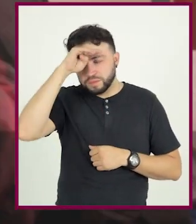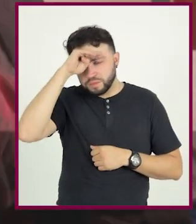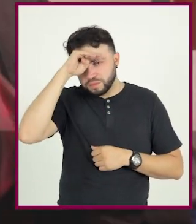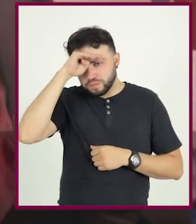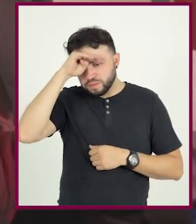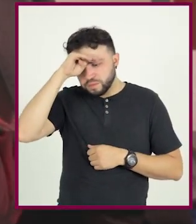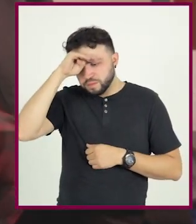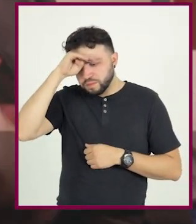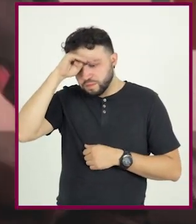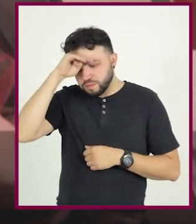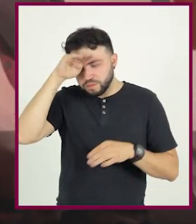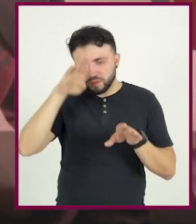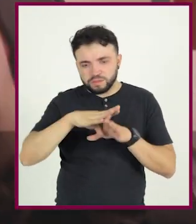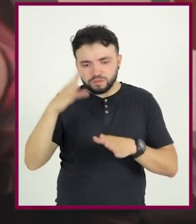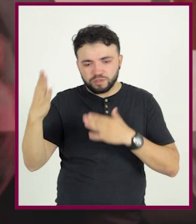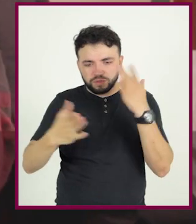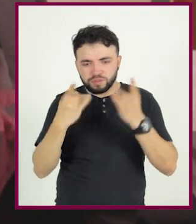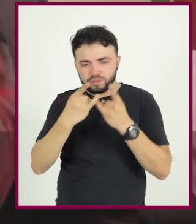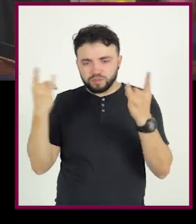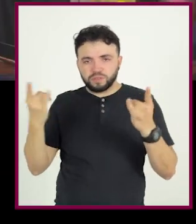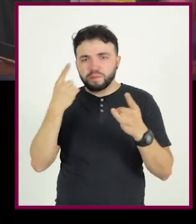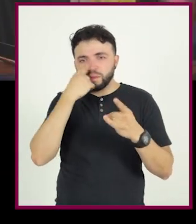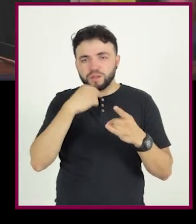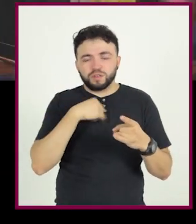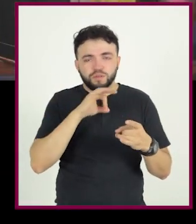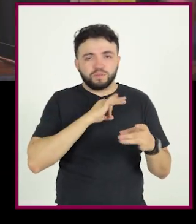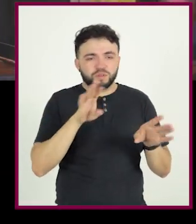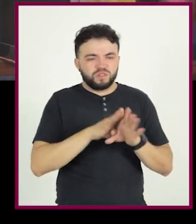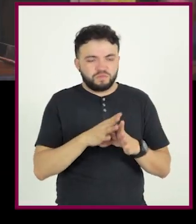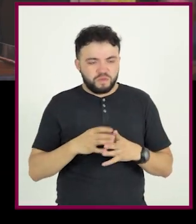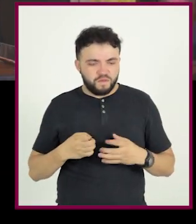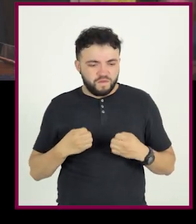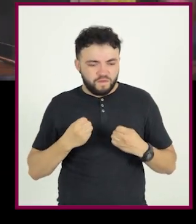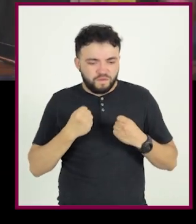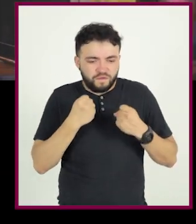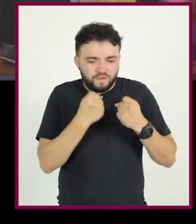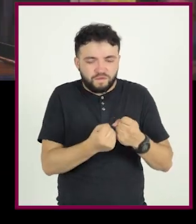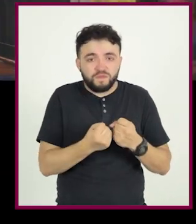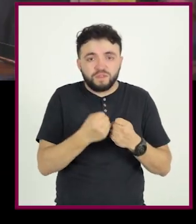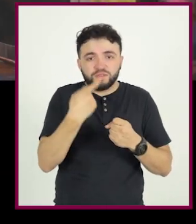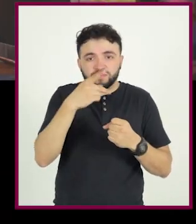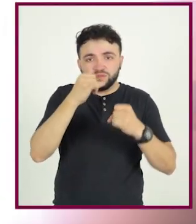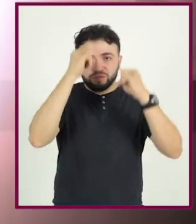Considera el estudio de la historia como forma de fortalecer la identidad nacional.